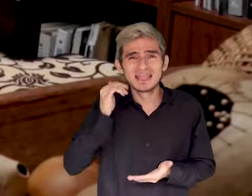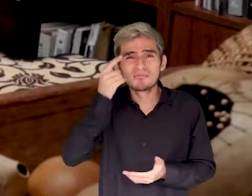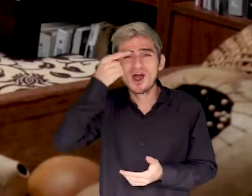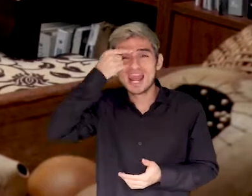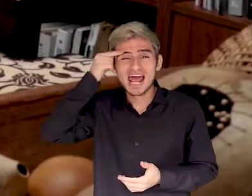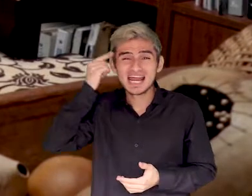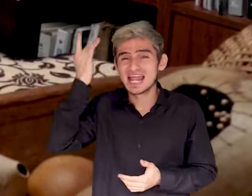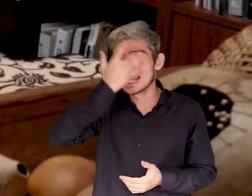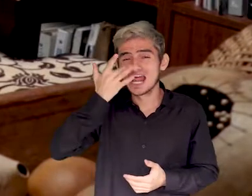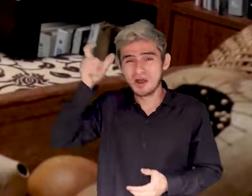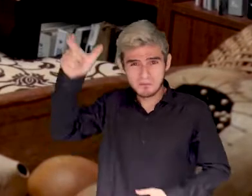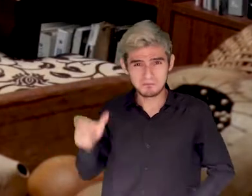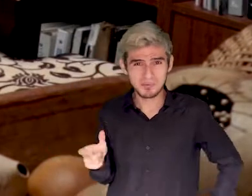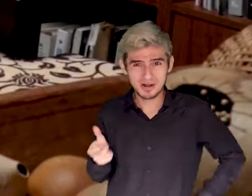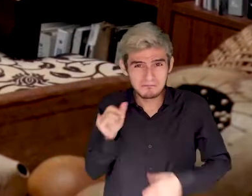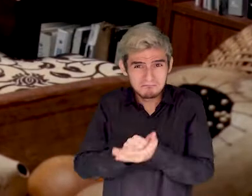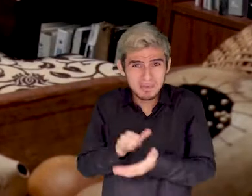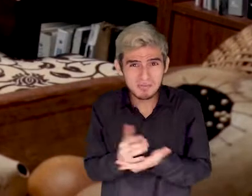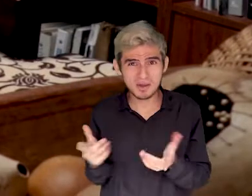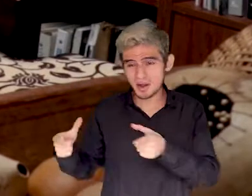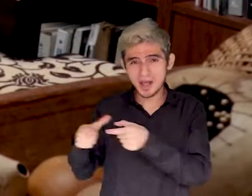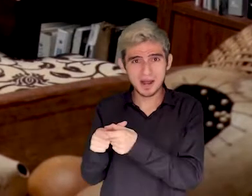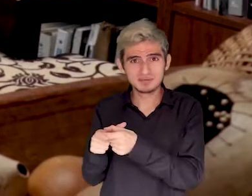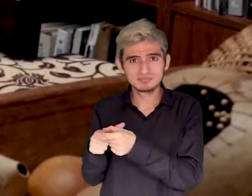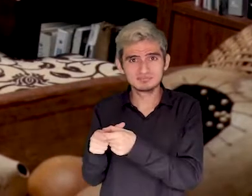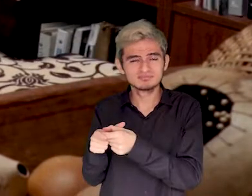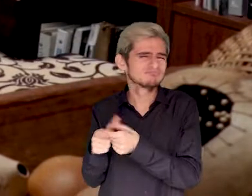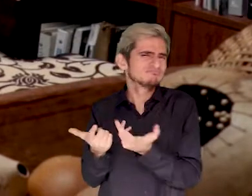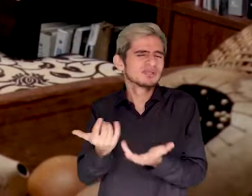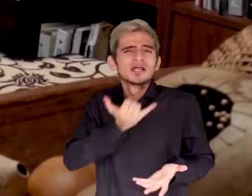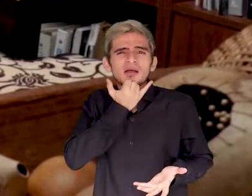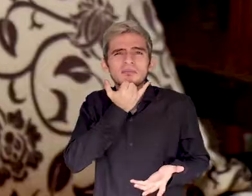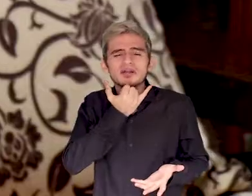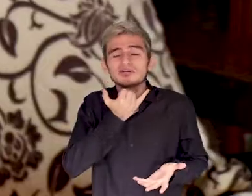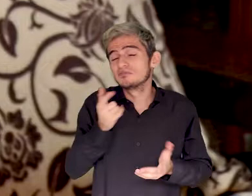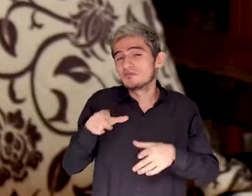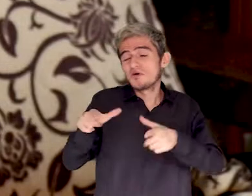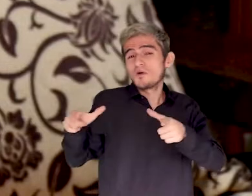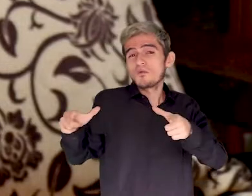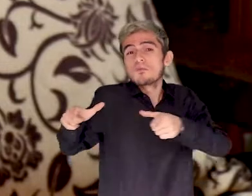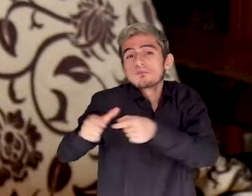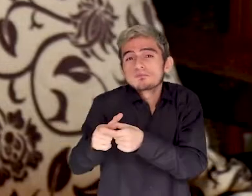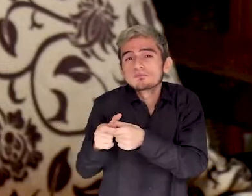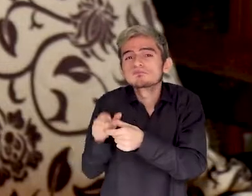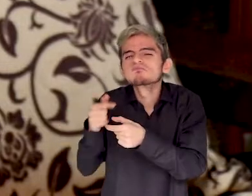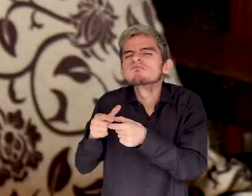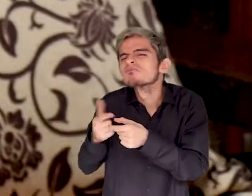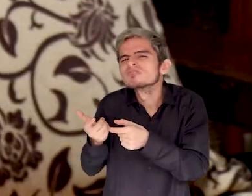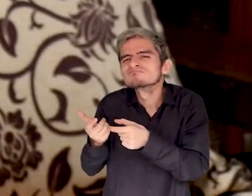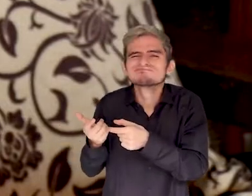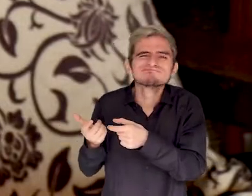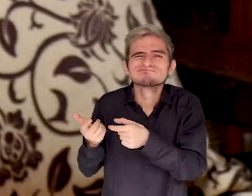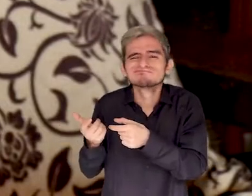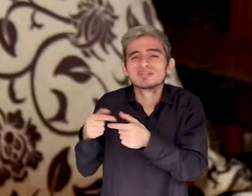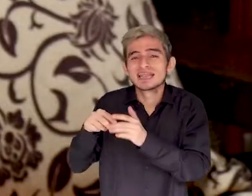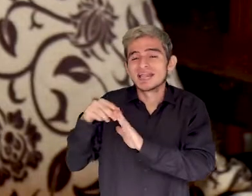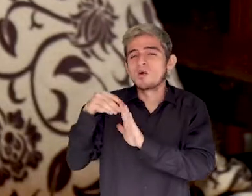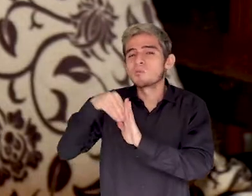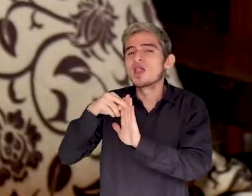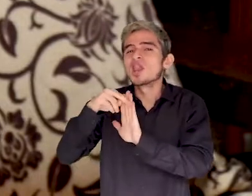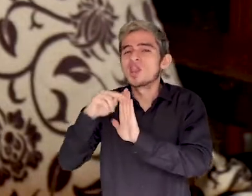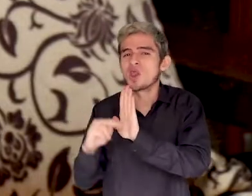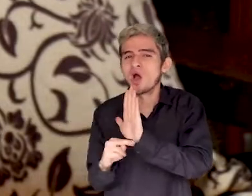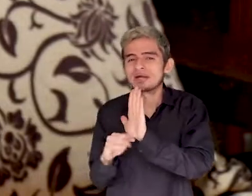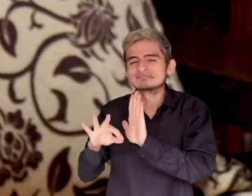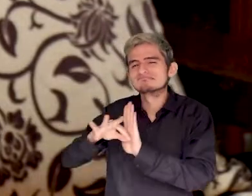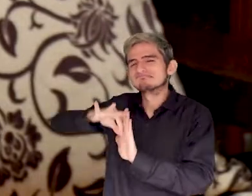afro. Somos minoría en el mercado. Entonces, cuando tú tienes una minoría, te